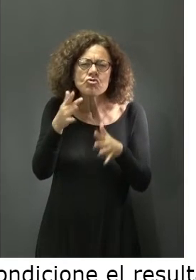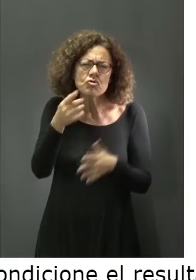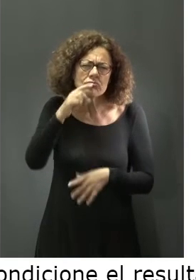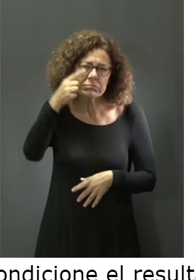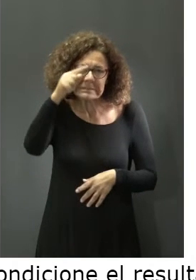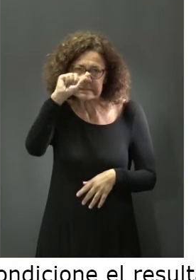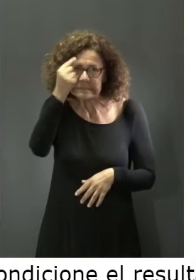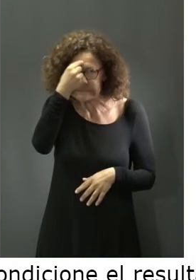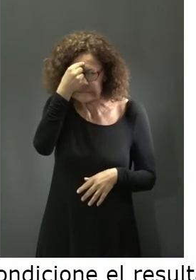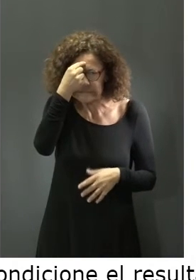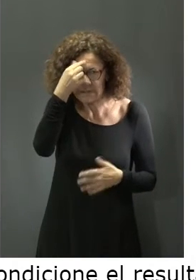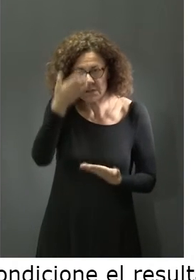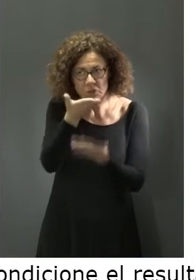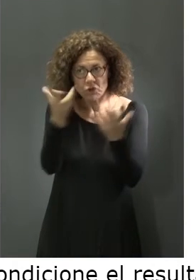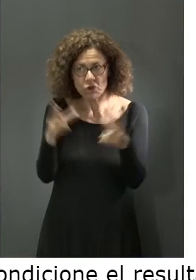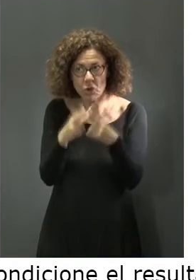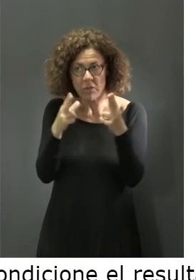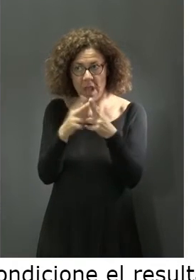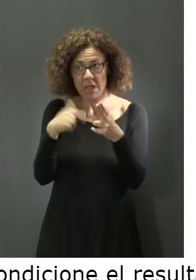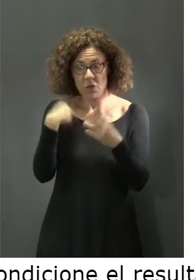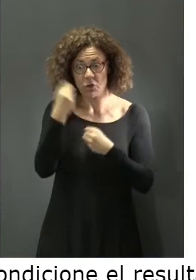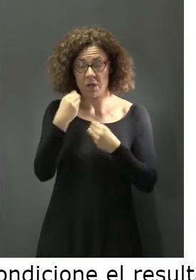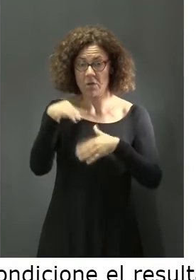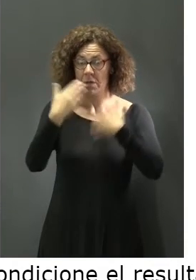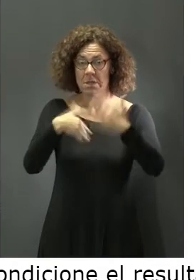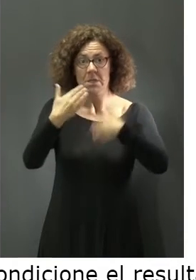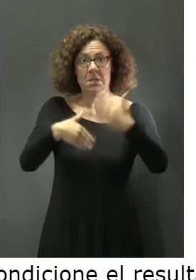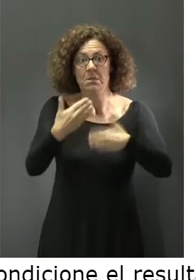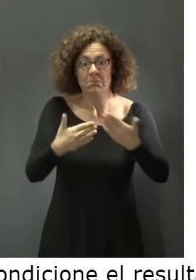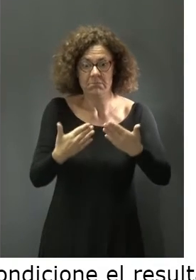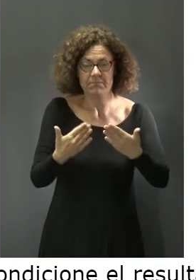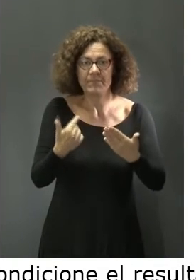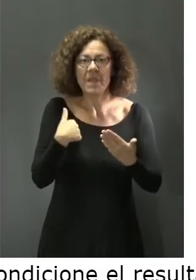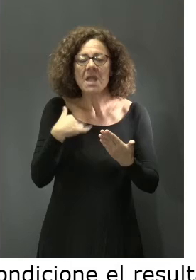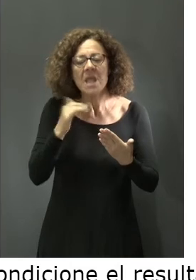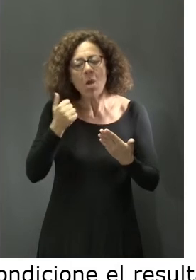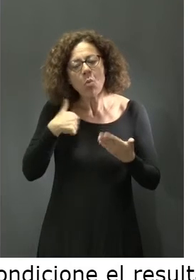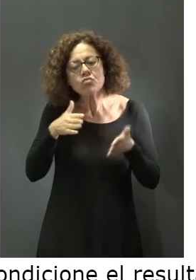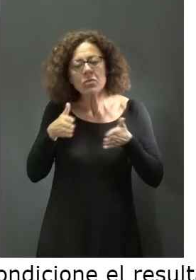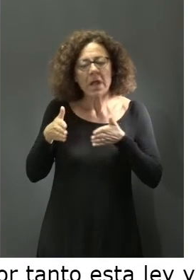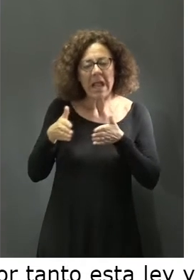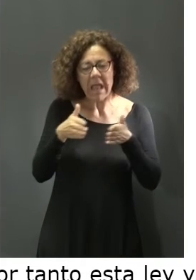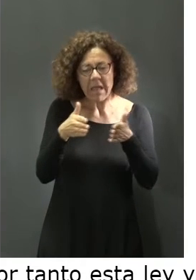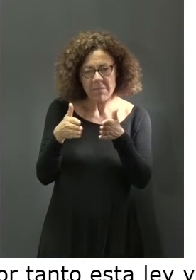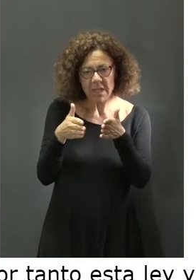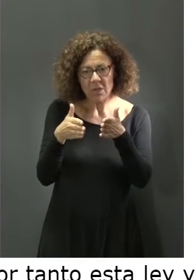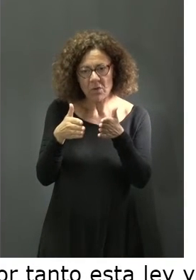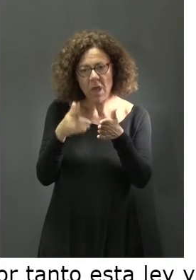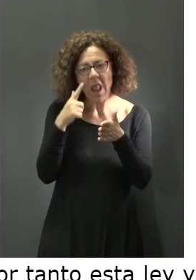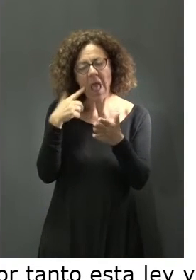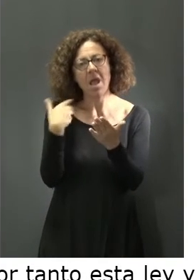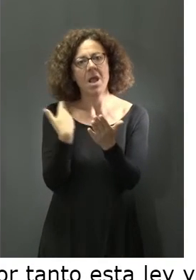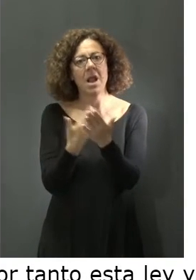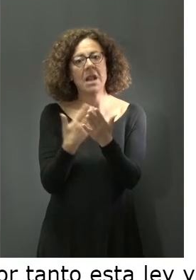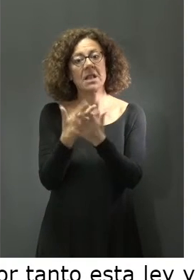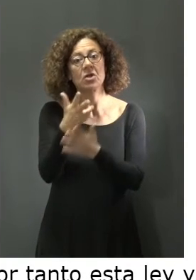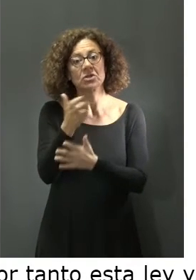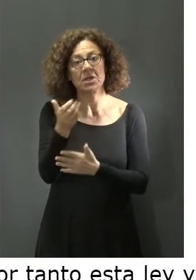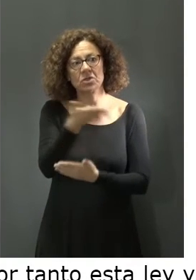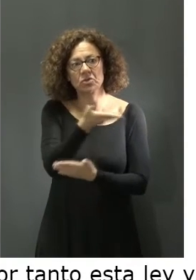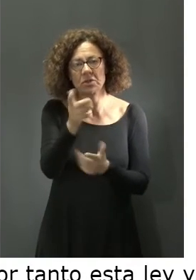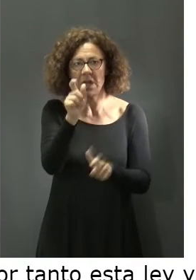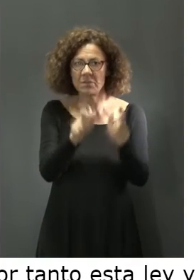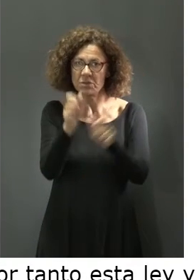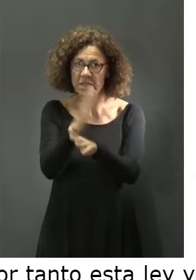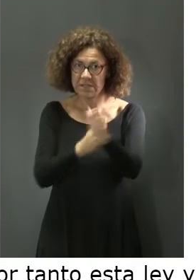importante que yo creo que es imparable. Es decir, que estamos en una senda, en un camino hacia la garantía de los derechos de las personas